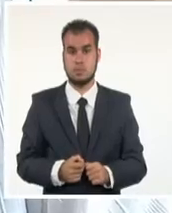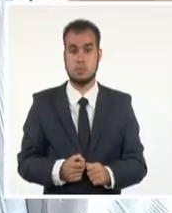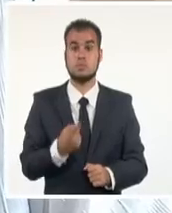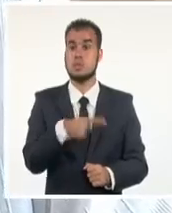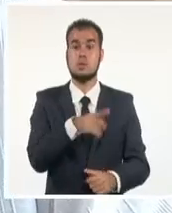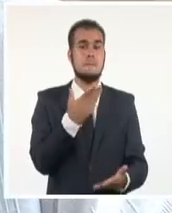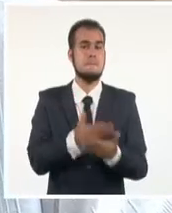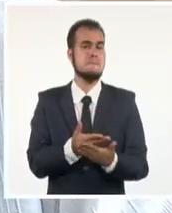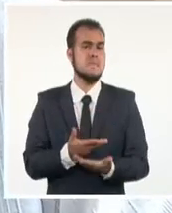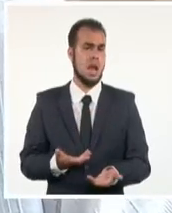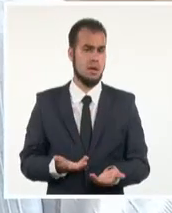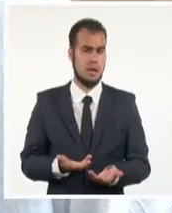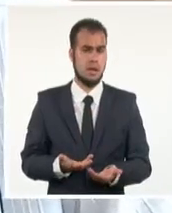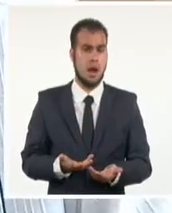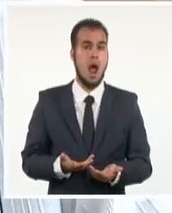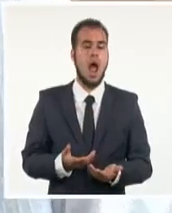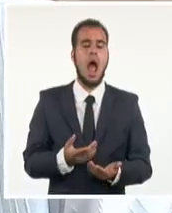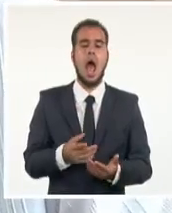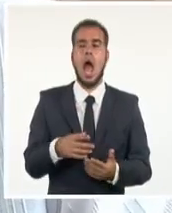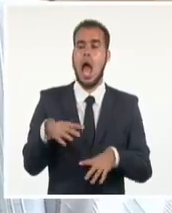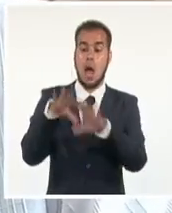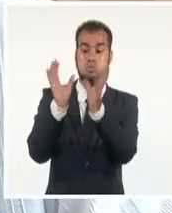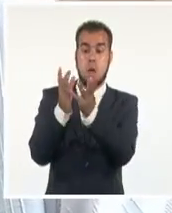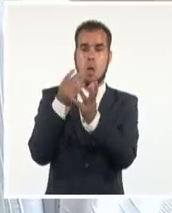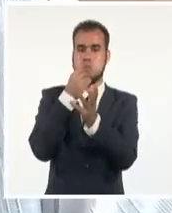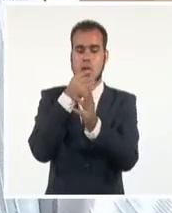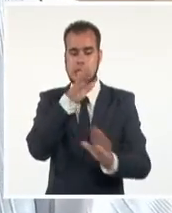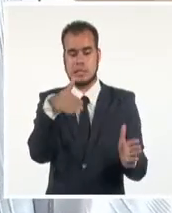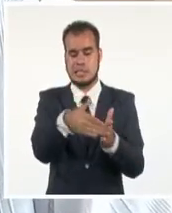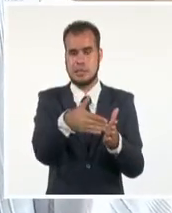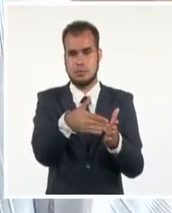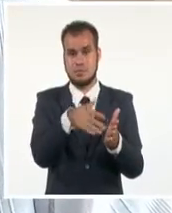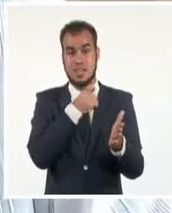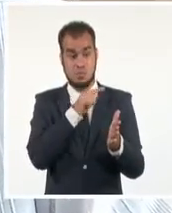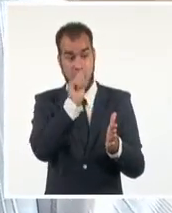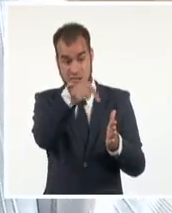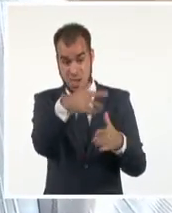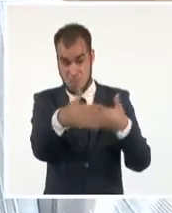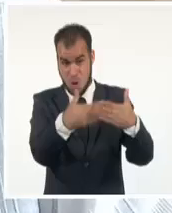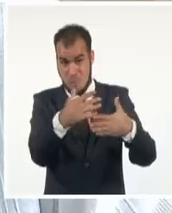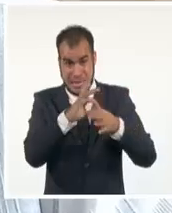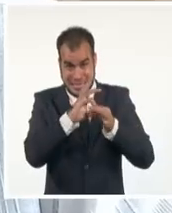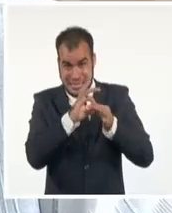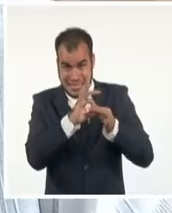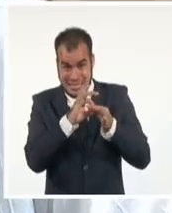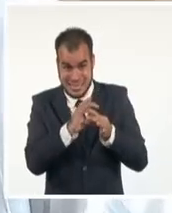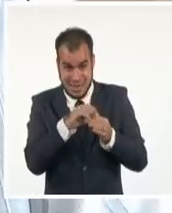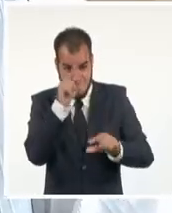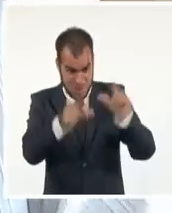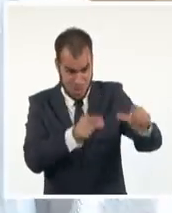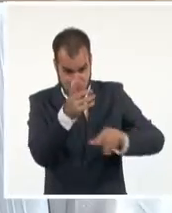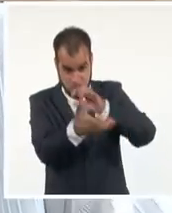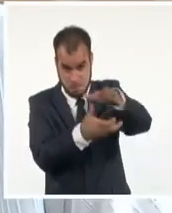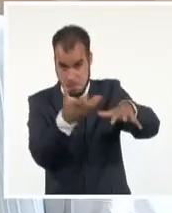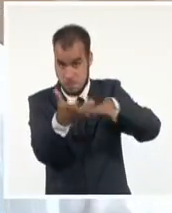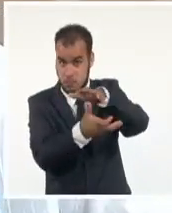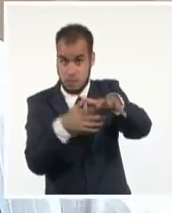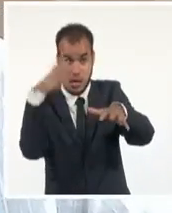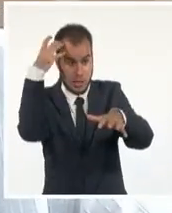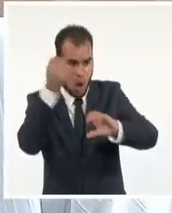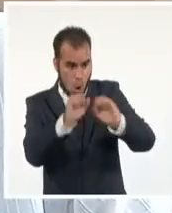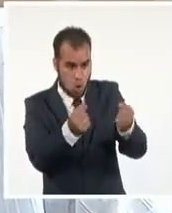¿Cuál es su apuro en solucionar los problemas de Cuba, o por qué no le exigen con la misma agilidad al actual gobierno de Joe Biden,